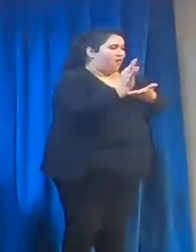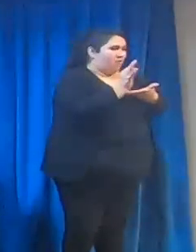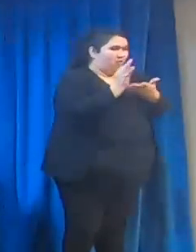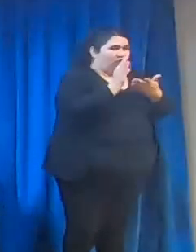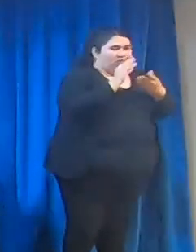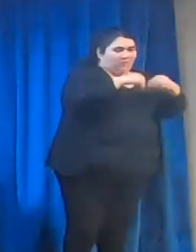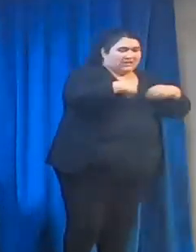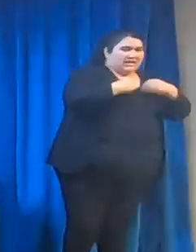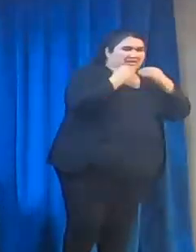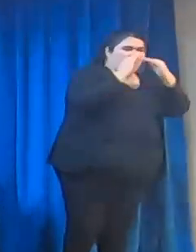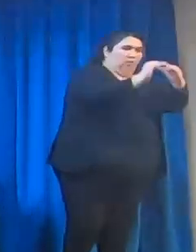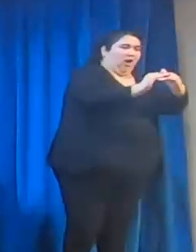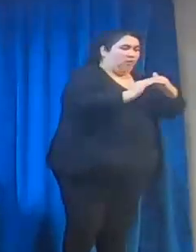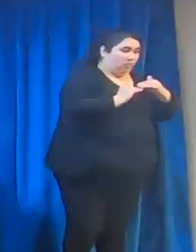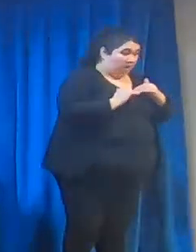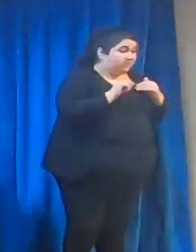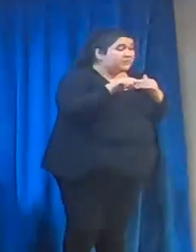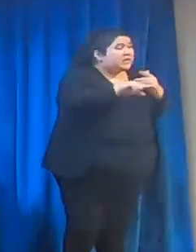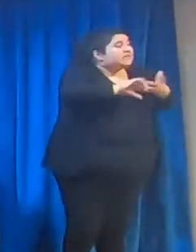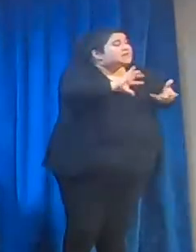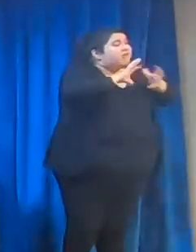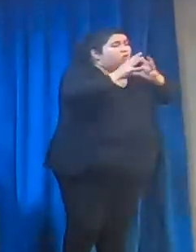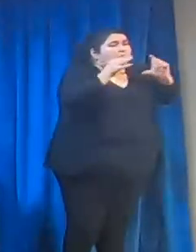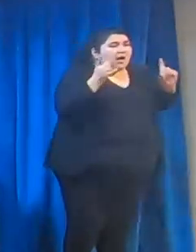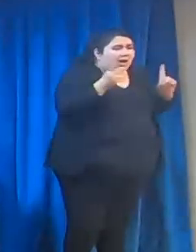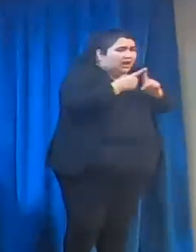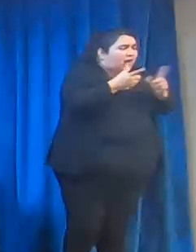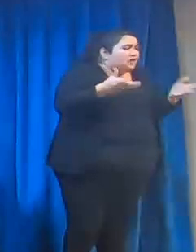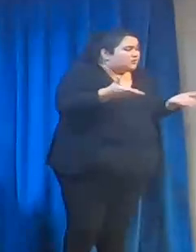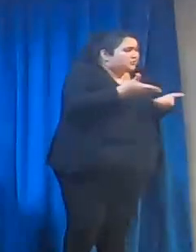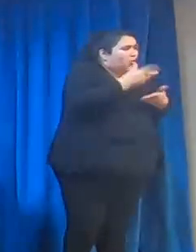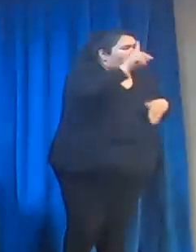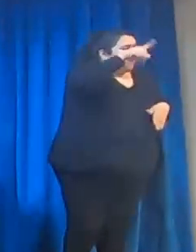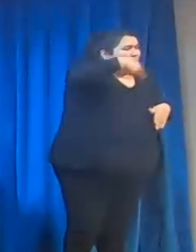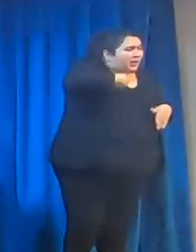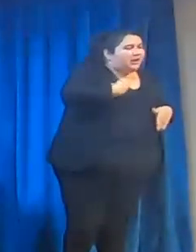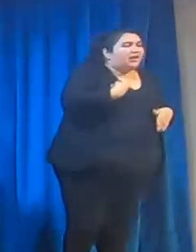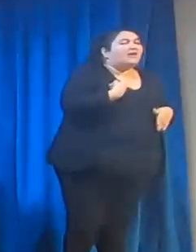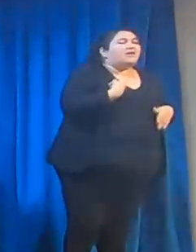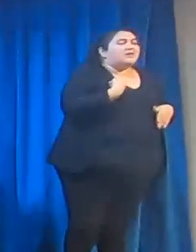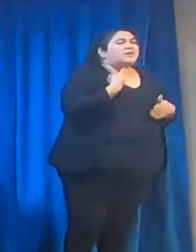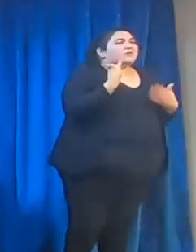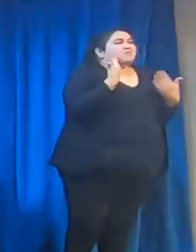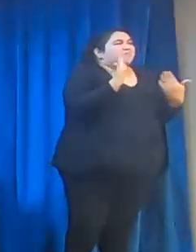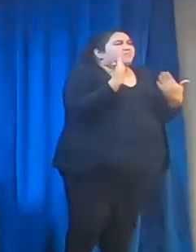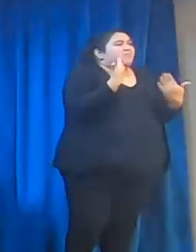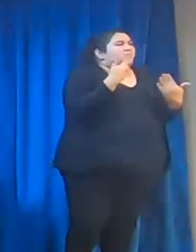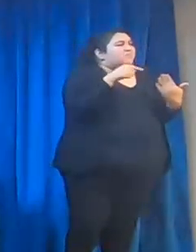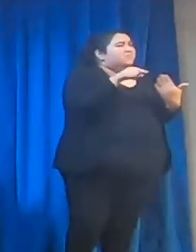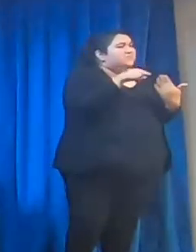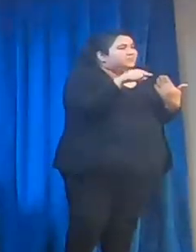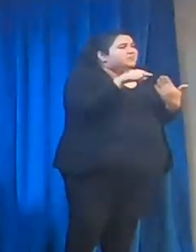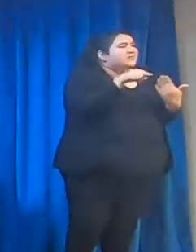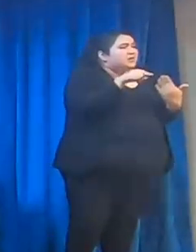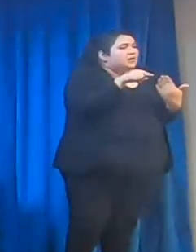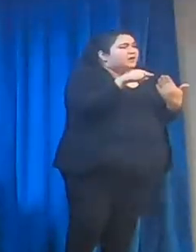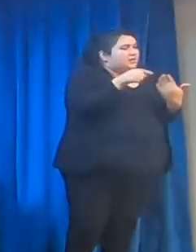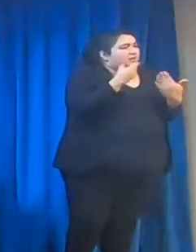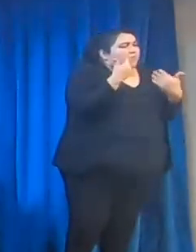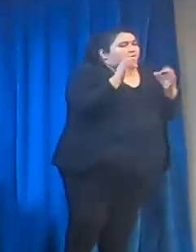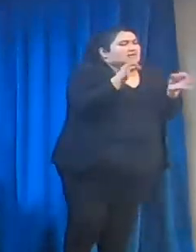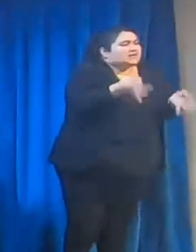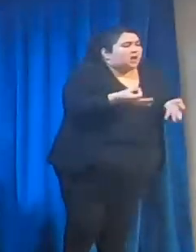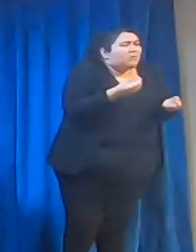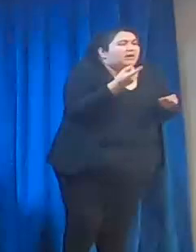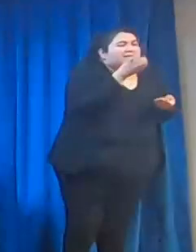común. Estas modalidades de relación logran manifestar la disposición, insisto, a esto de saber sobre